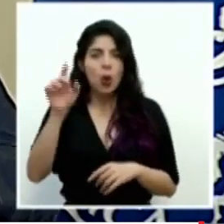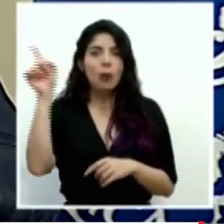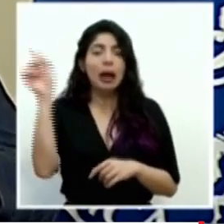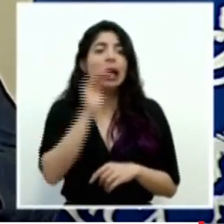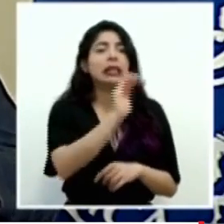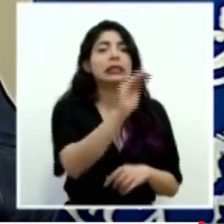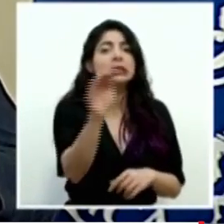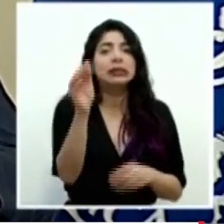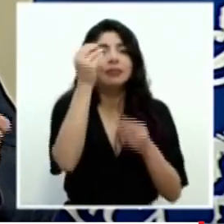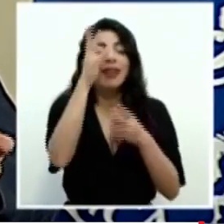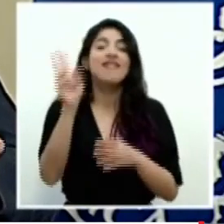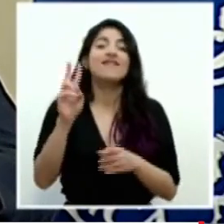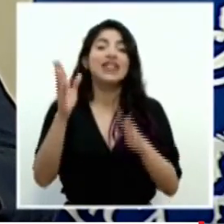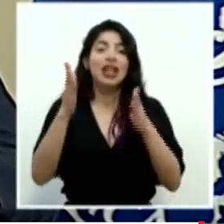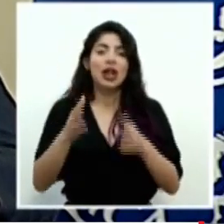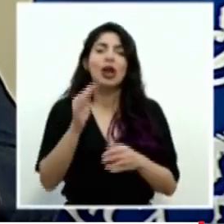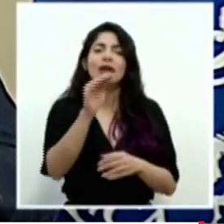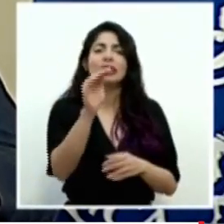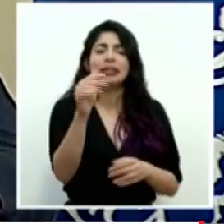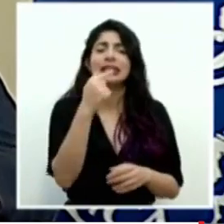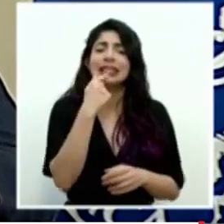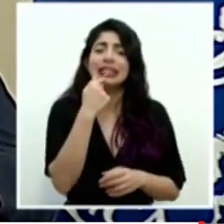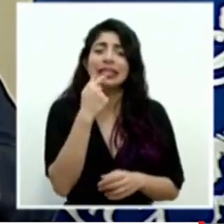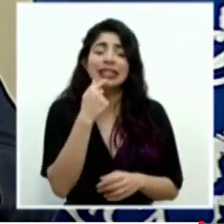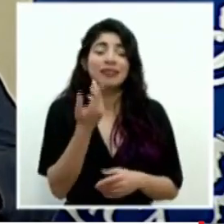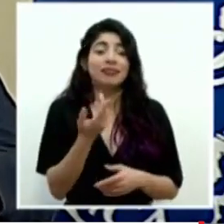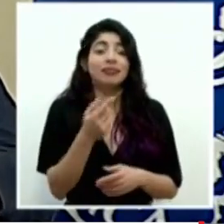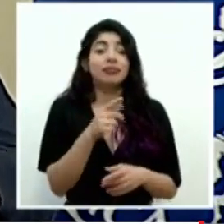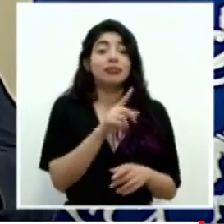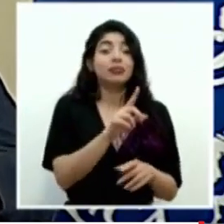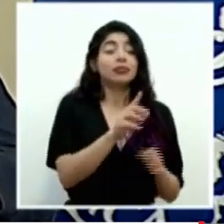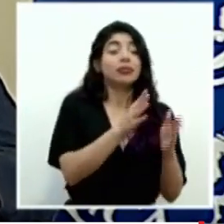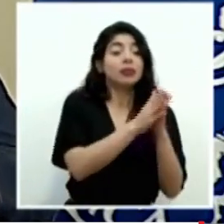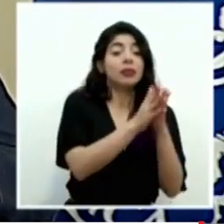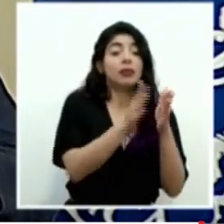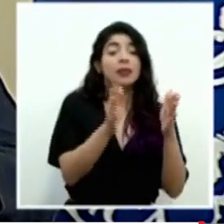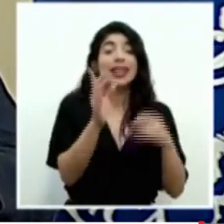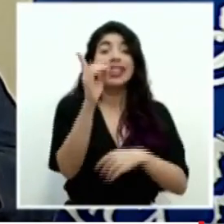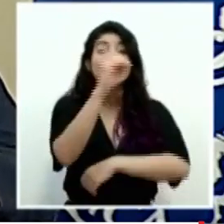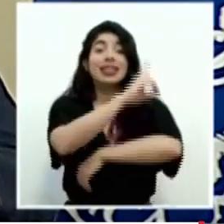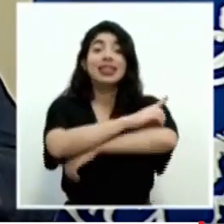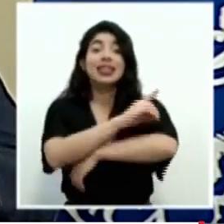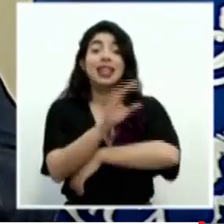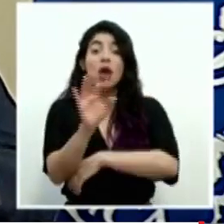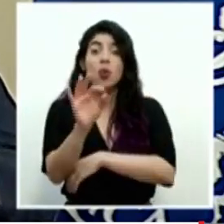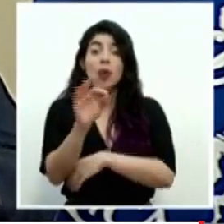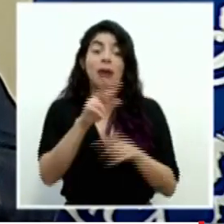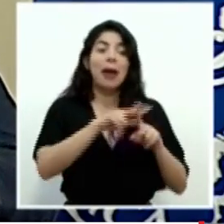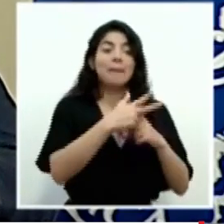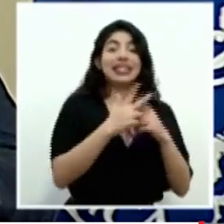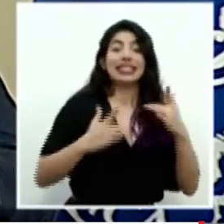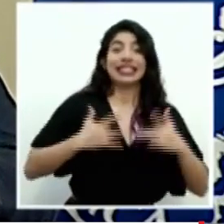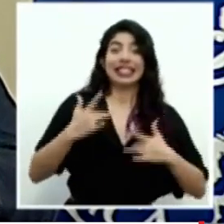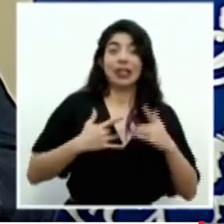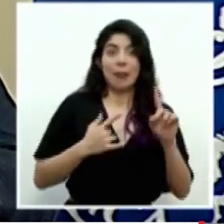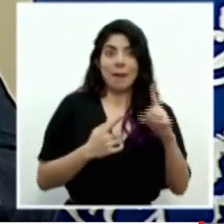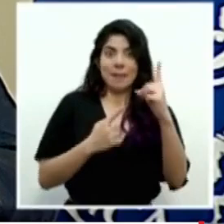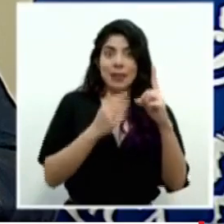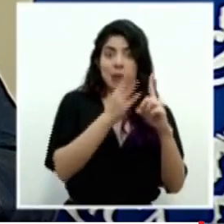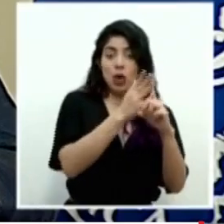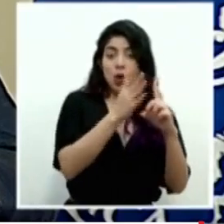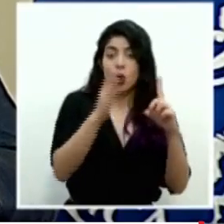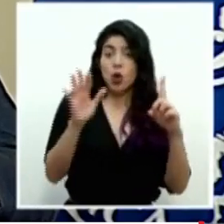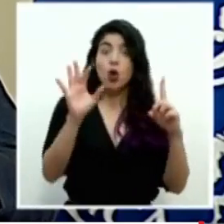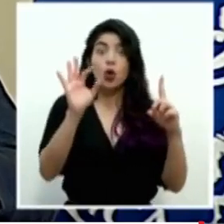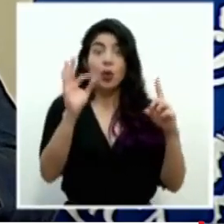han dicho, y los virólogos sustentan la información, de que después del 9º día de que inician los síntomas, el virus